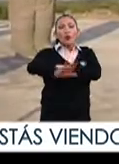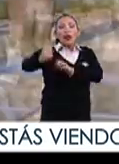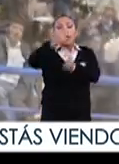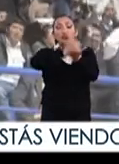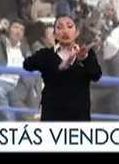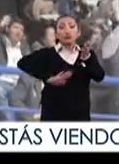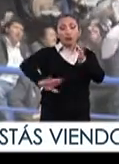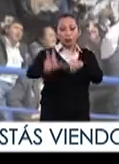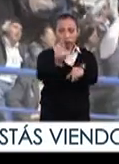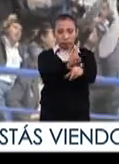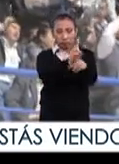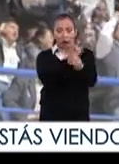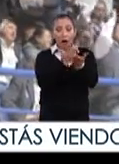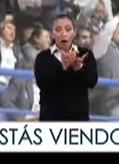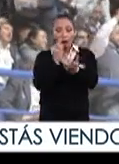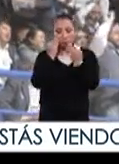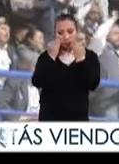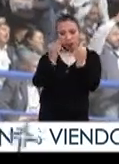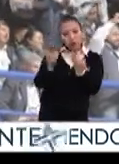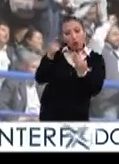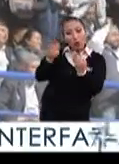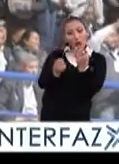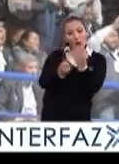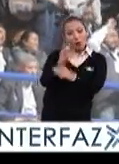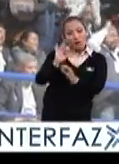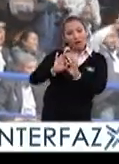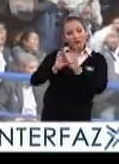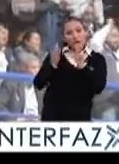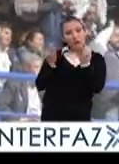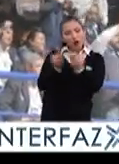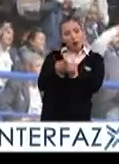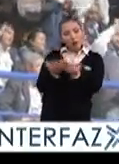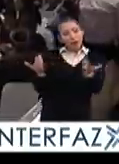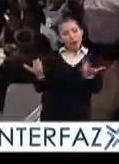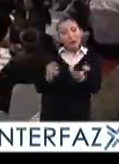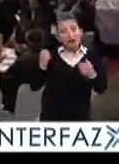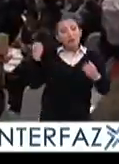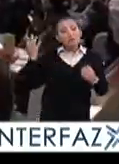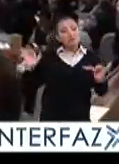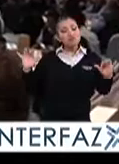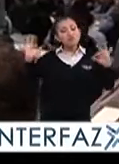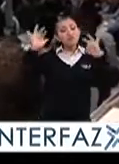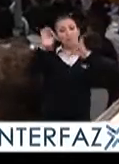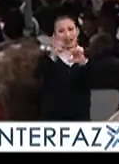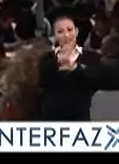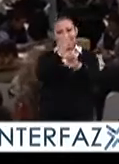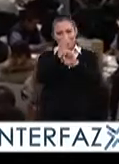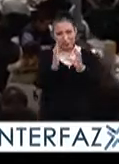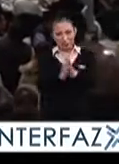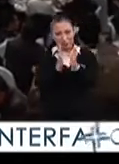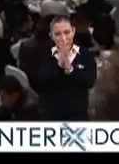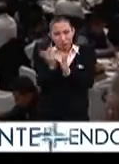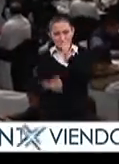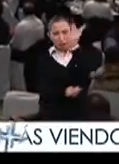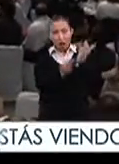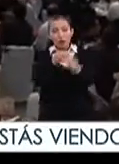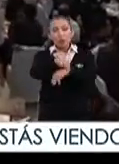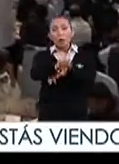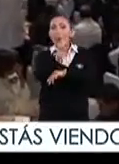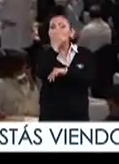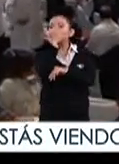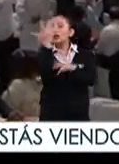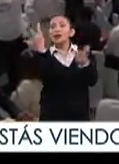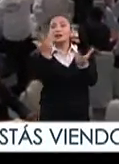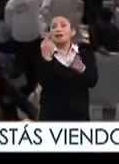ciudad. Ahora fueron fieles testigos de una nueva edificación. El Foro de Consulta Estatal Participativa número 27